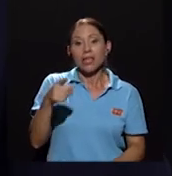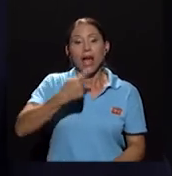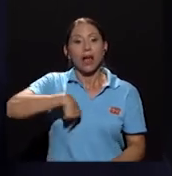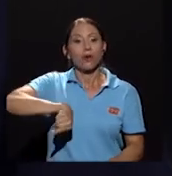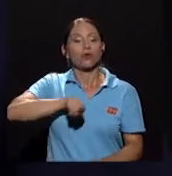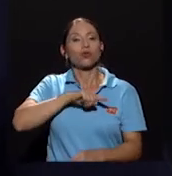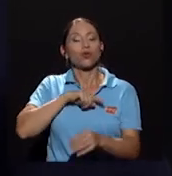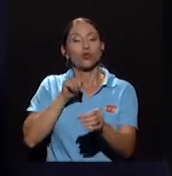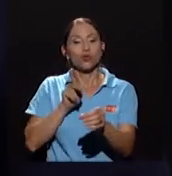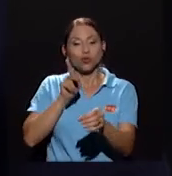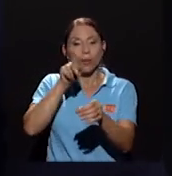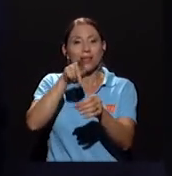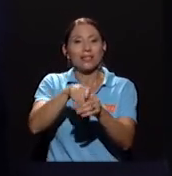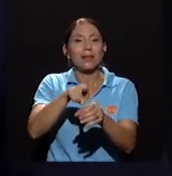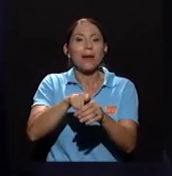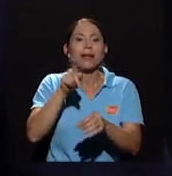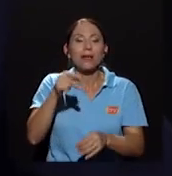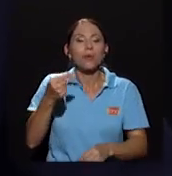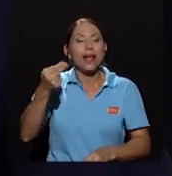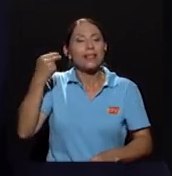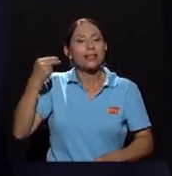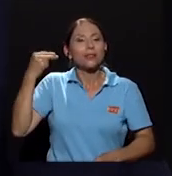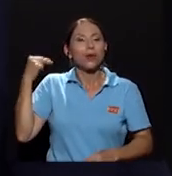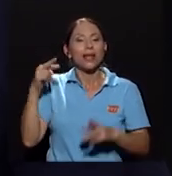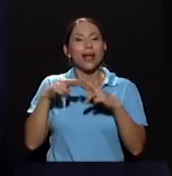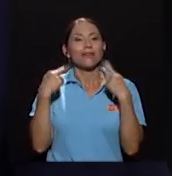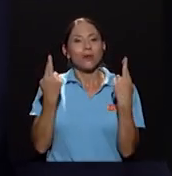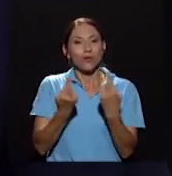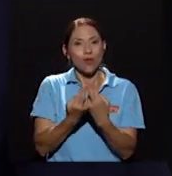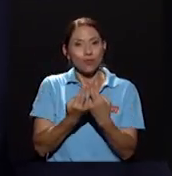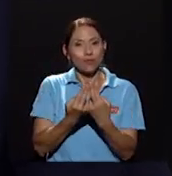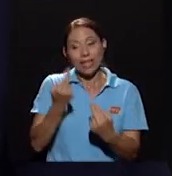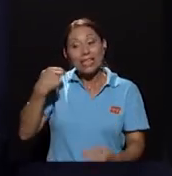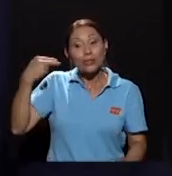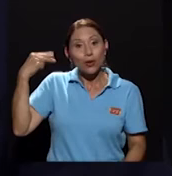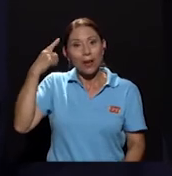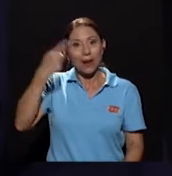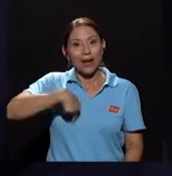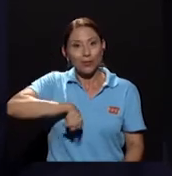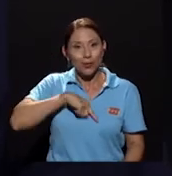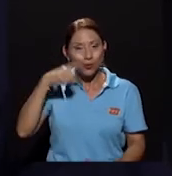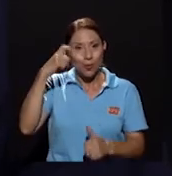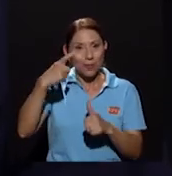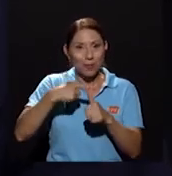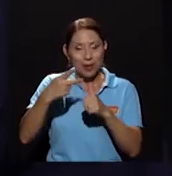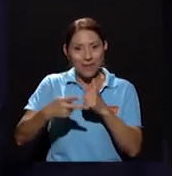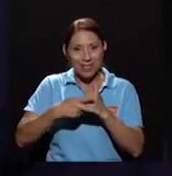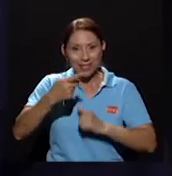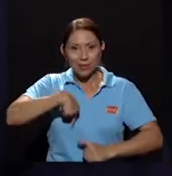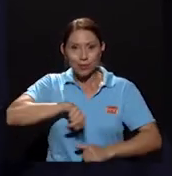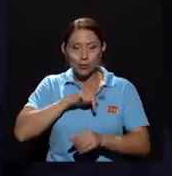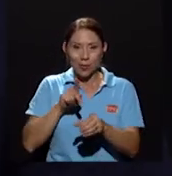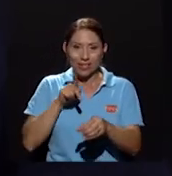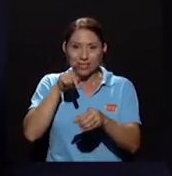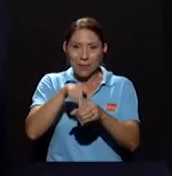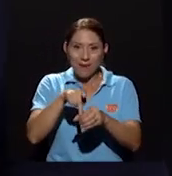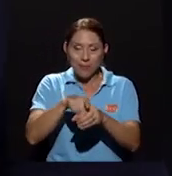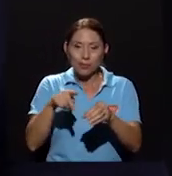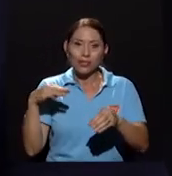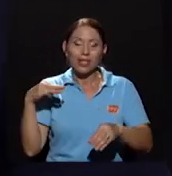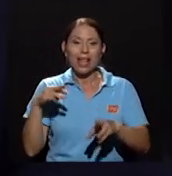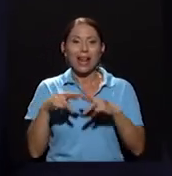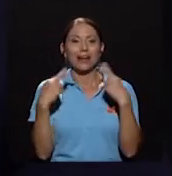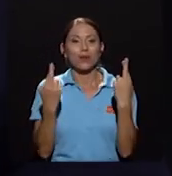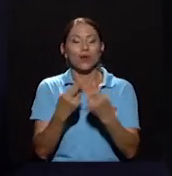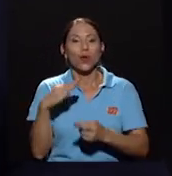una histórica reunión histórica para nosotros porque era la primera vez que participamos en la reunión de ministros